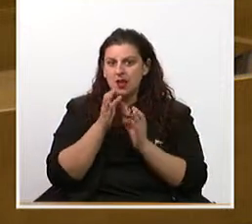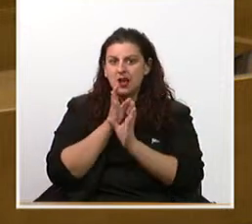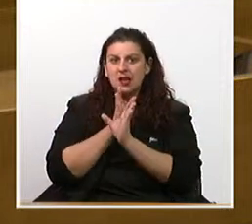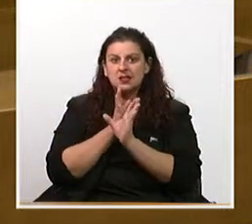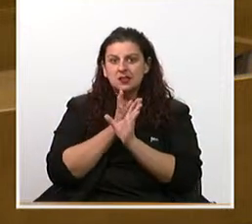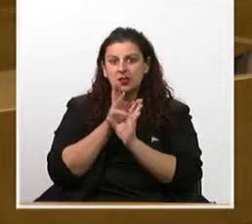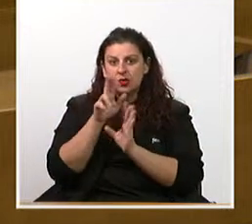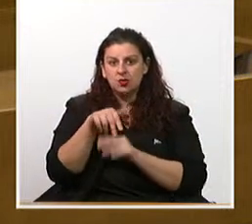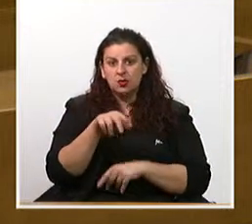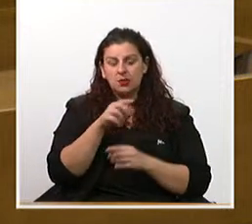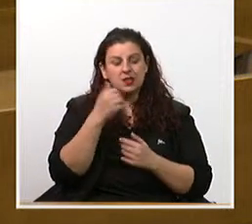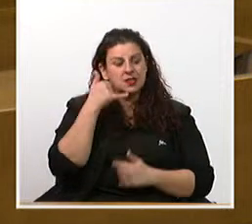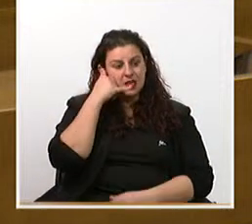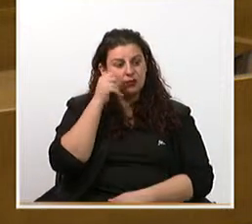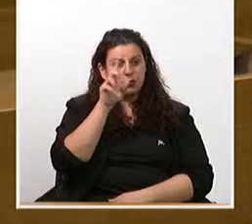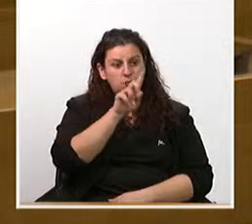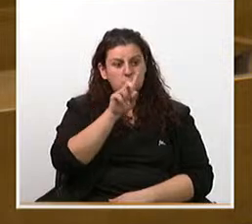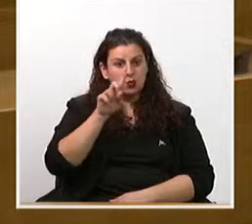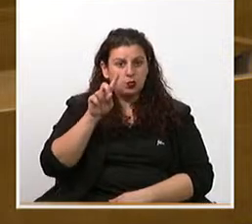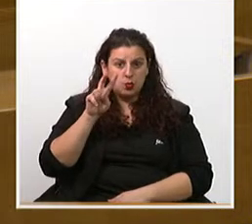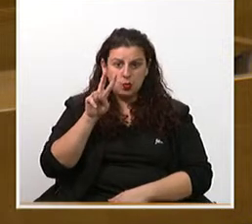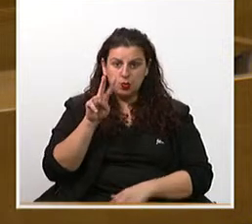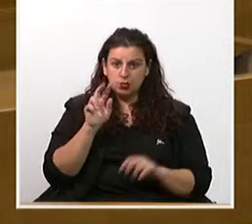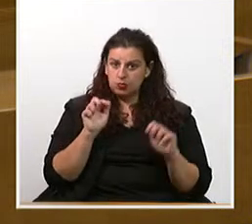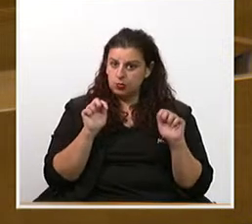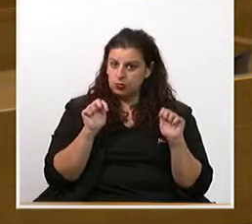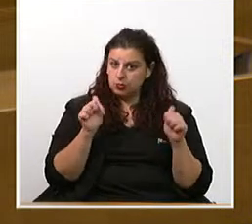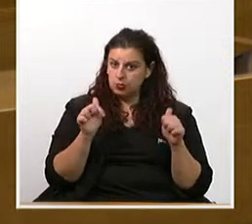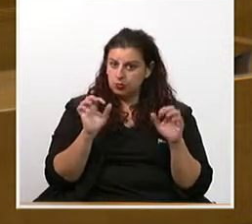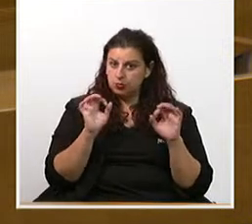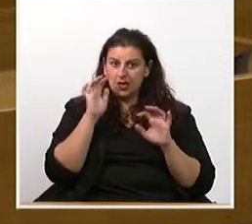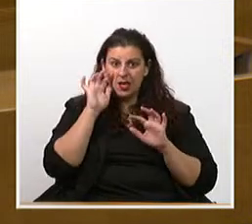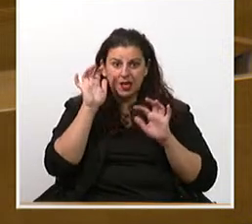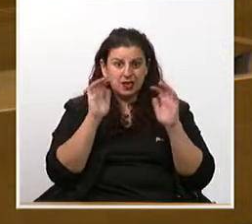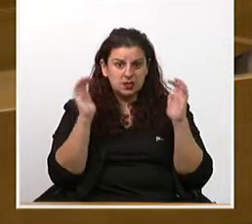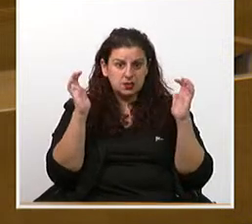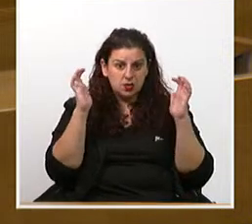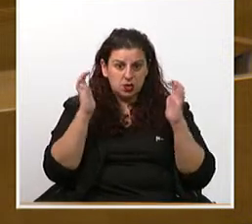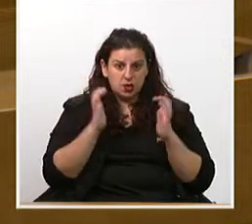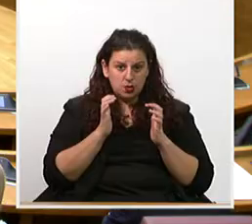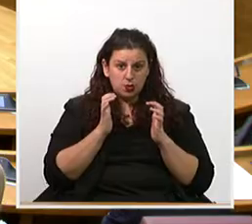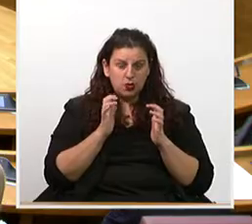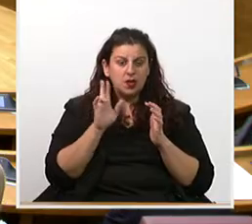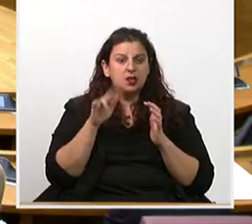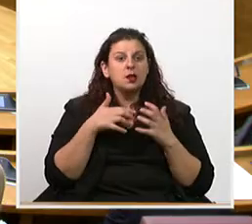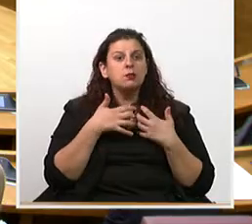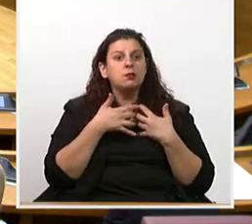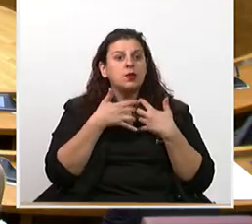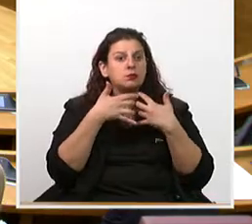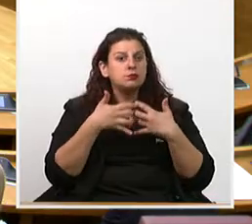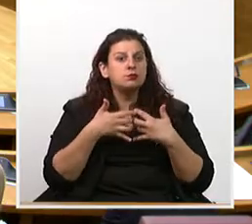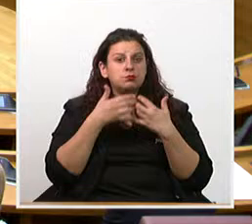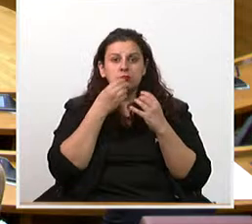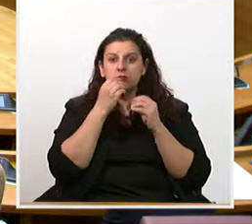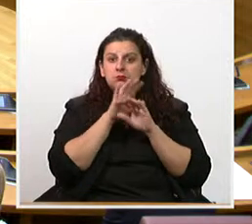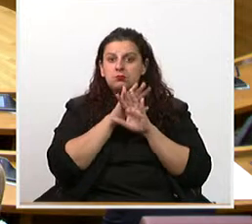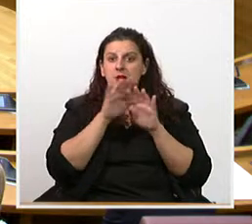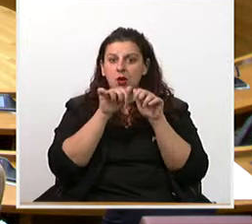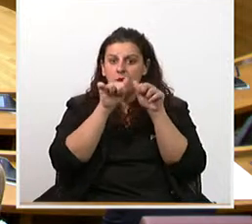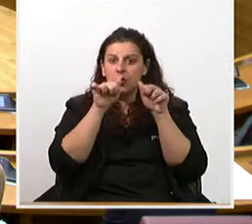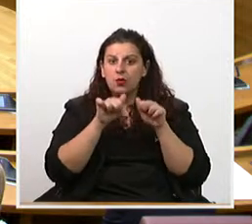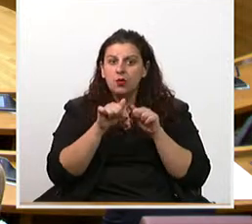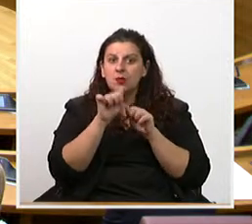112 desde el primer minuto para reducir el riesgo y también luchar de la mejor manera con el